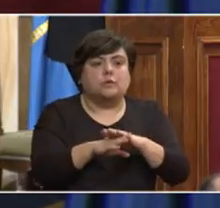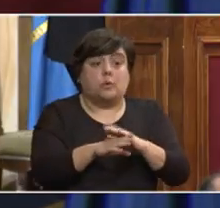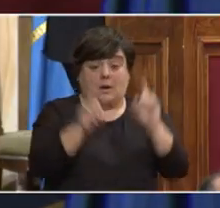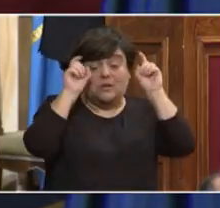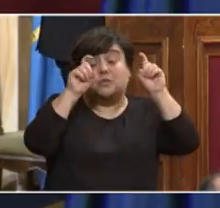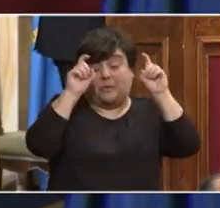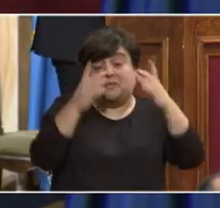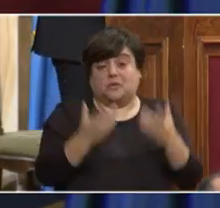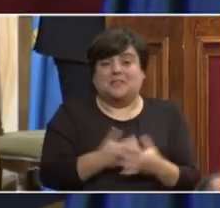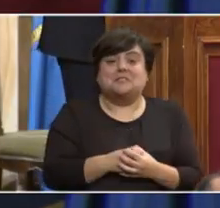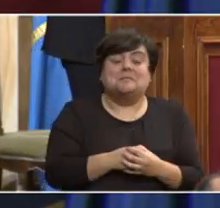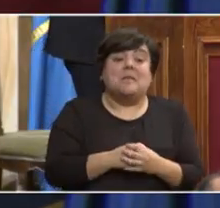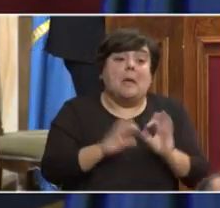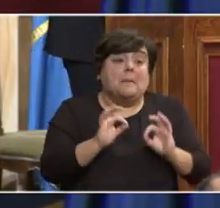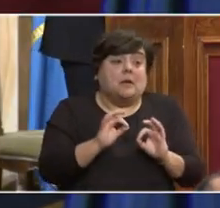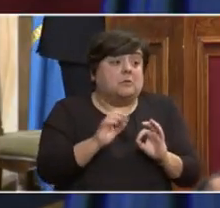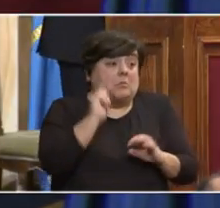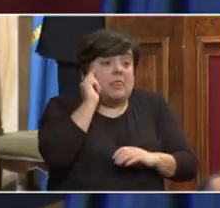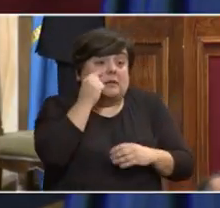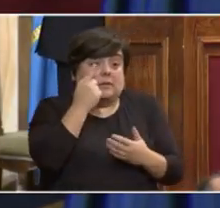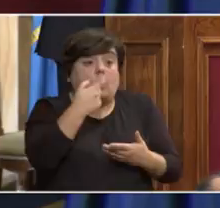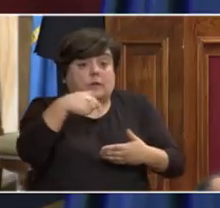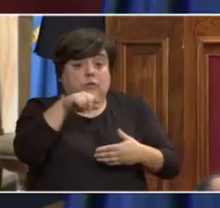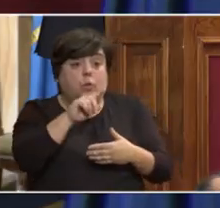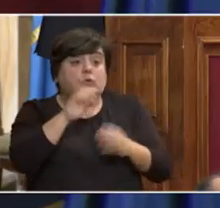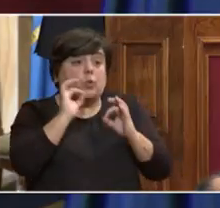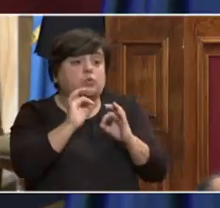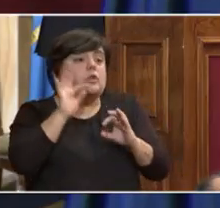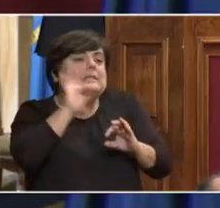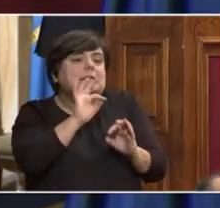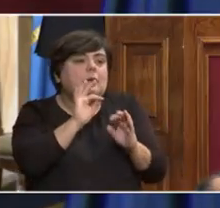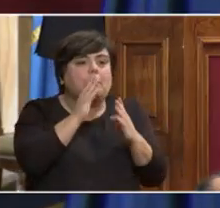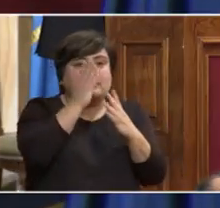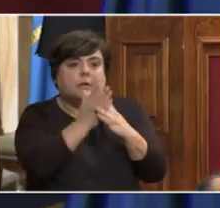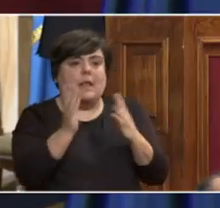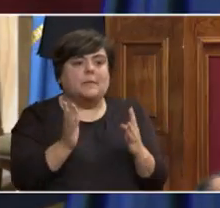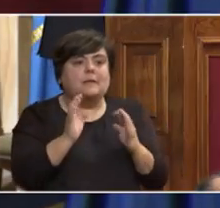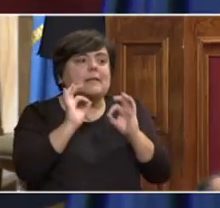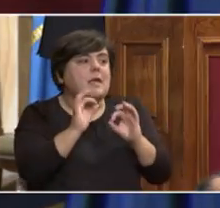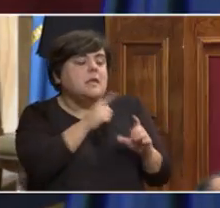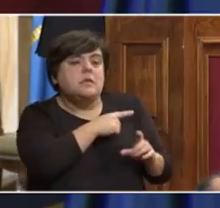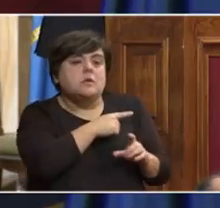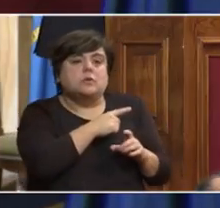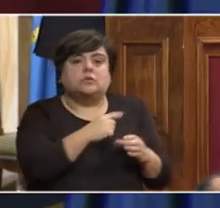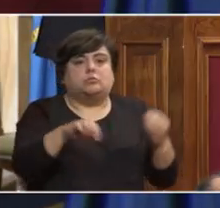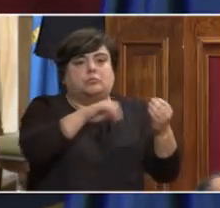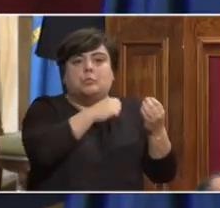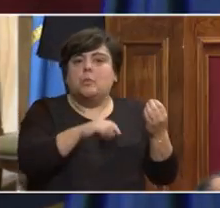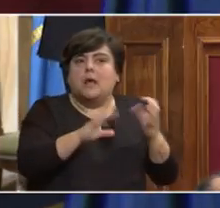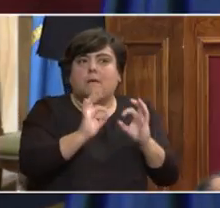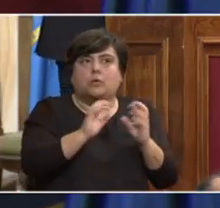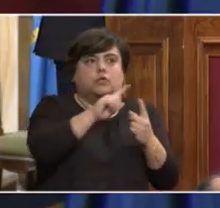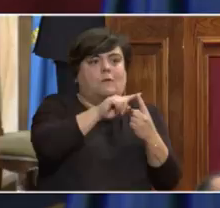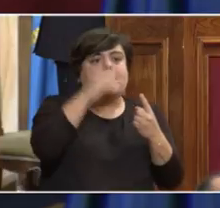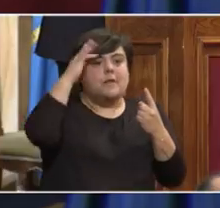profesores. Como han podido comprobar, en este medio siglo de existencia, Lelitier han tenido tiempo de tratar todo tipo de materias,